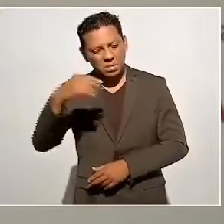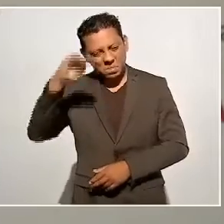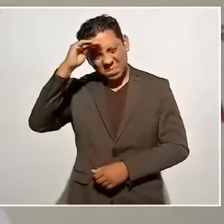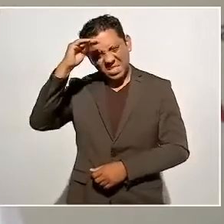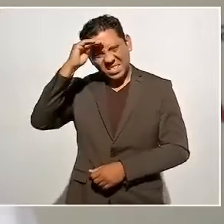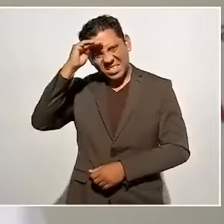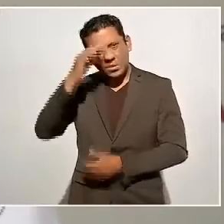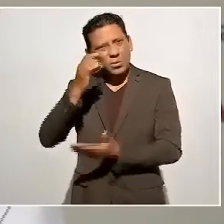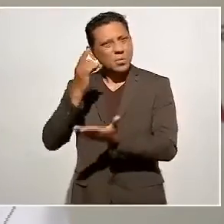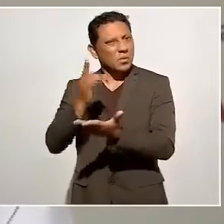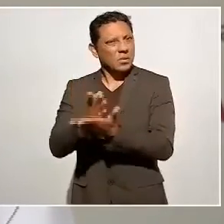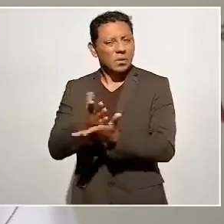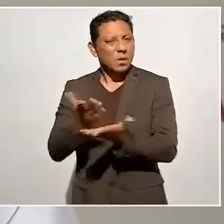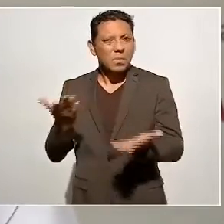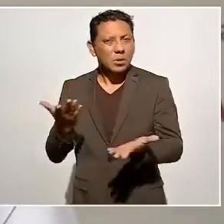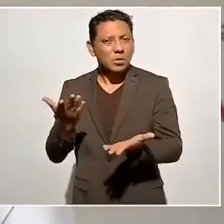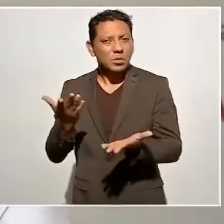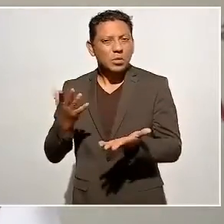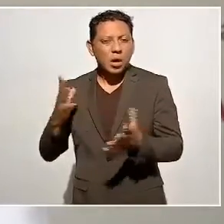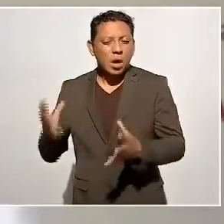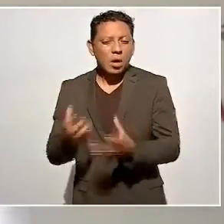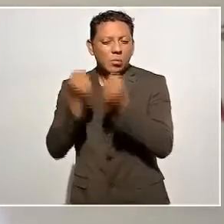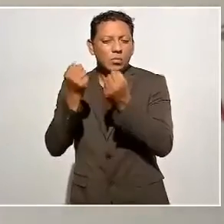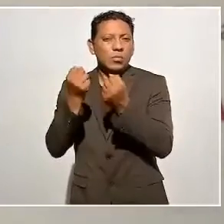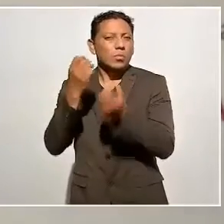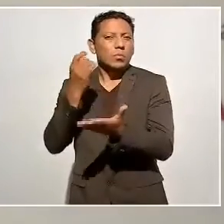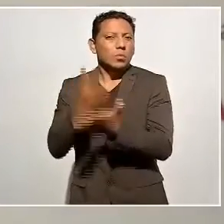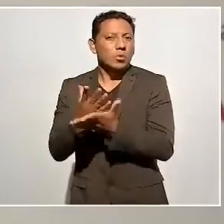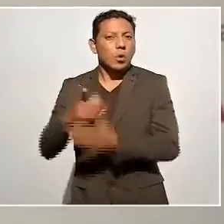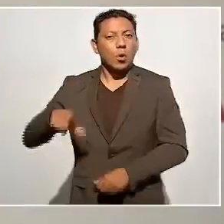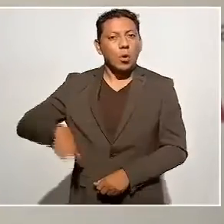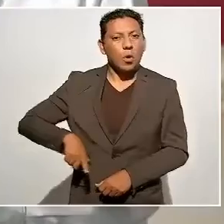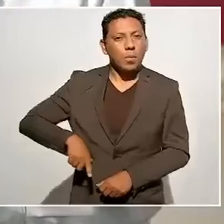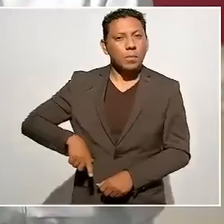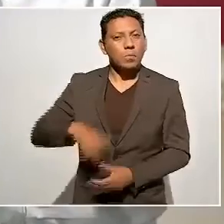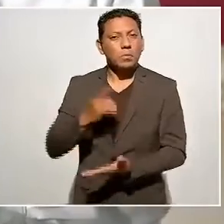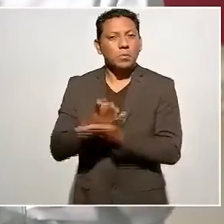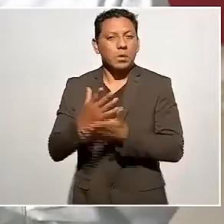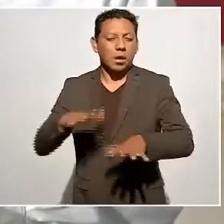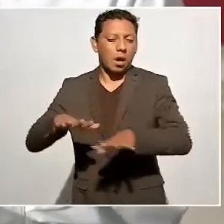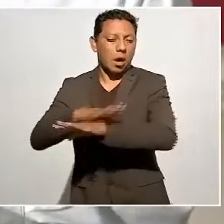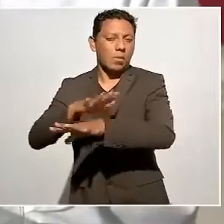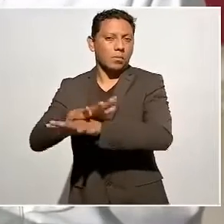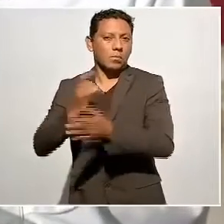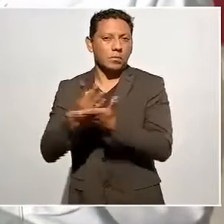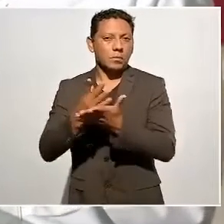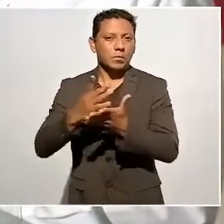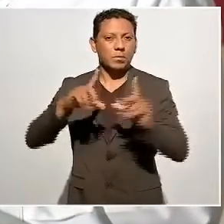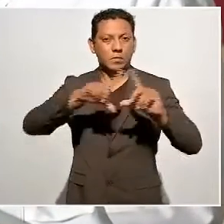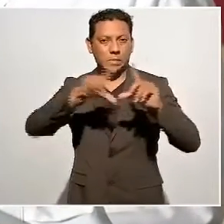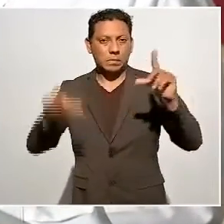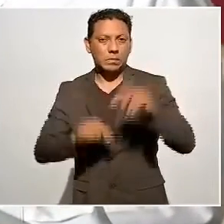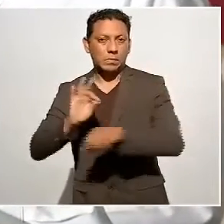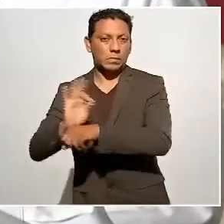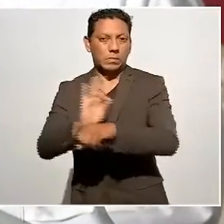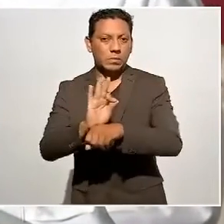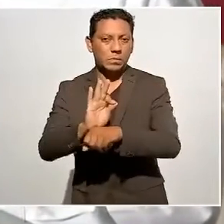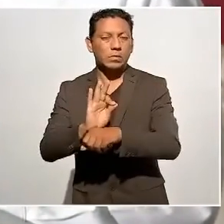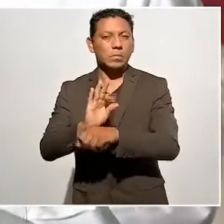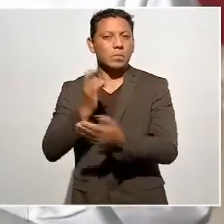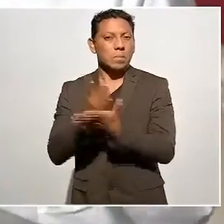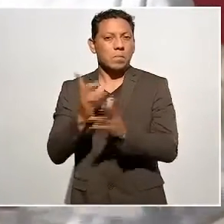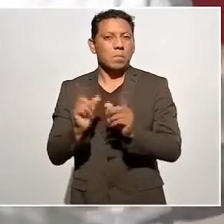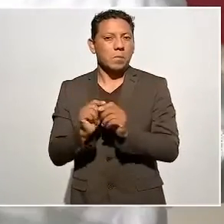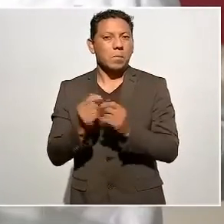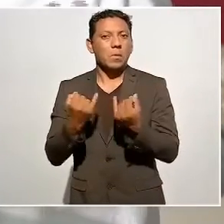pensamos solamente en uno de los logros de un gobierno que está transformando al país y que está acabando